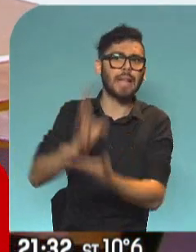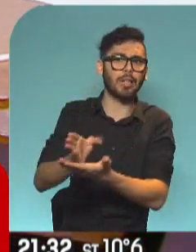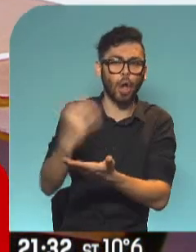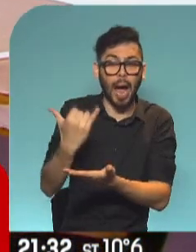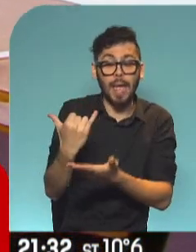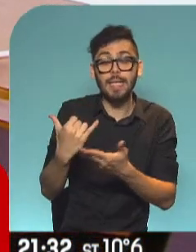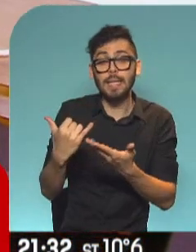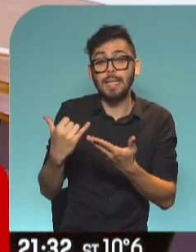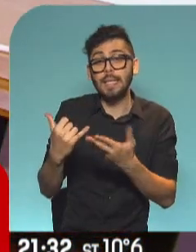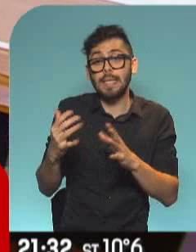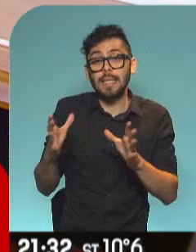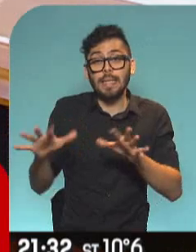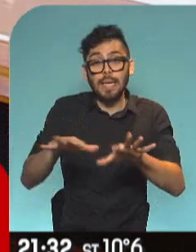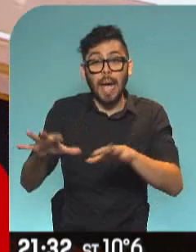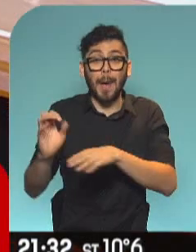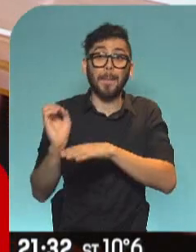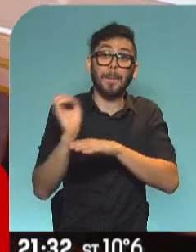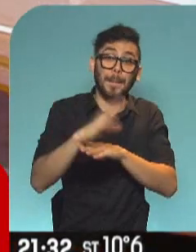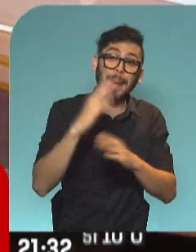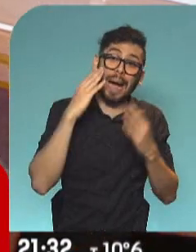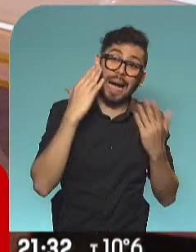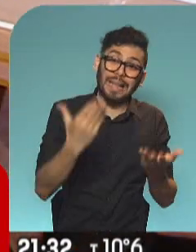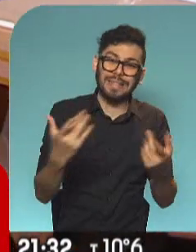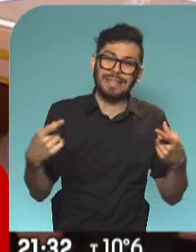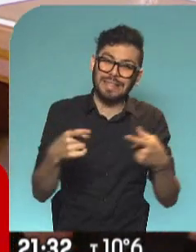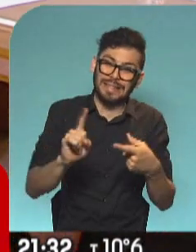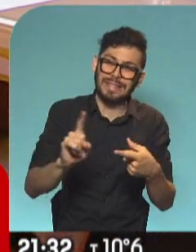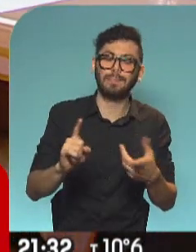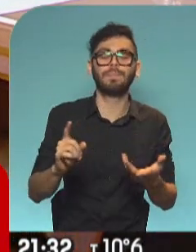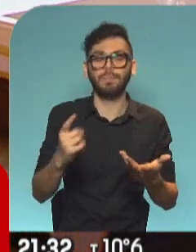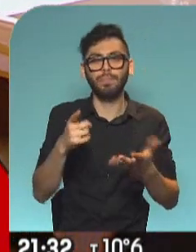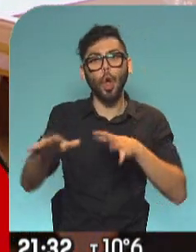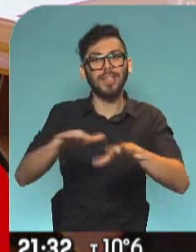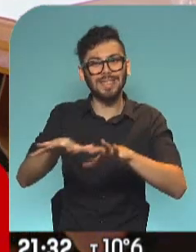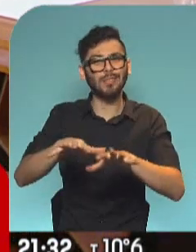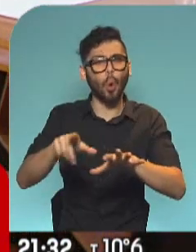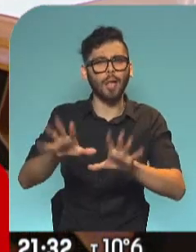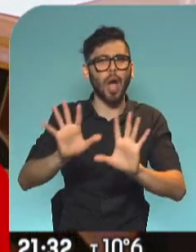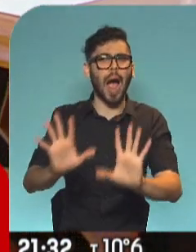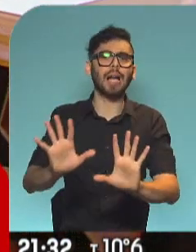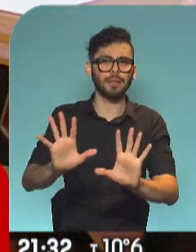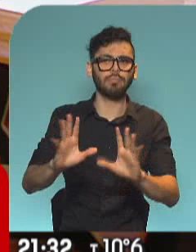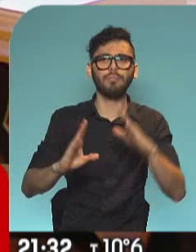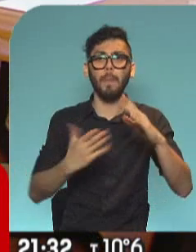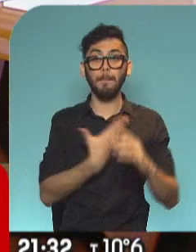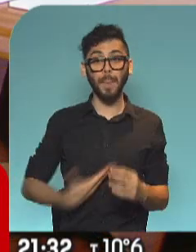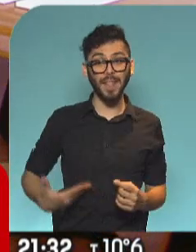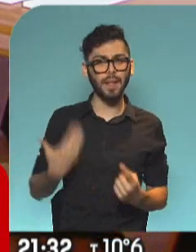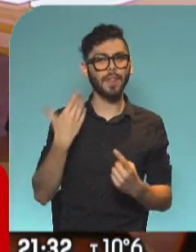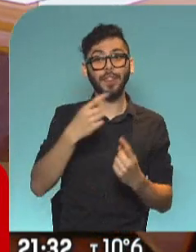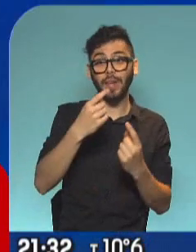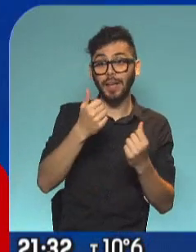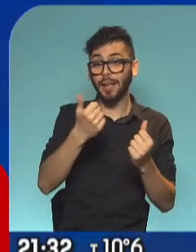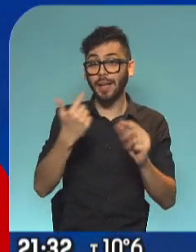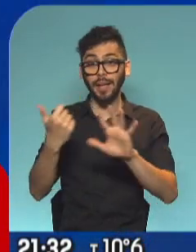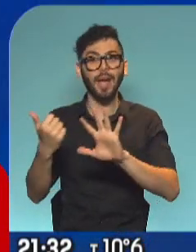para que le mande un mensaje al presidente Trump. Pero este es el escenario de aquellos mandatarios que han pasado por